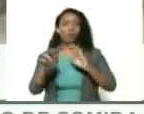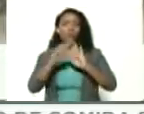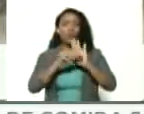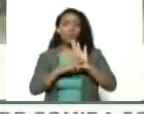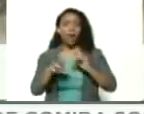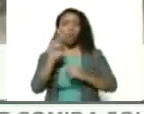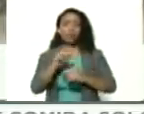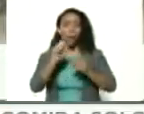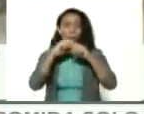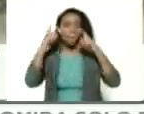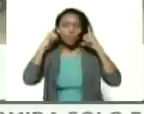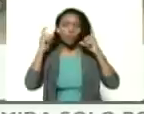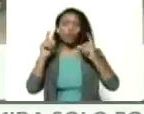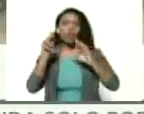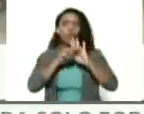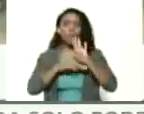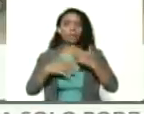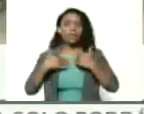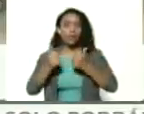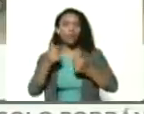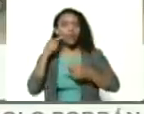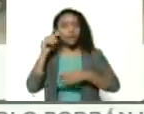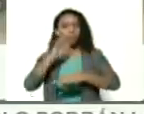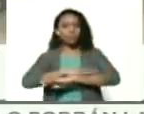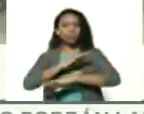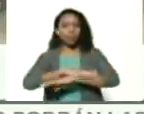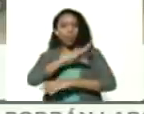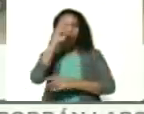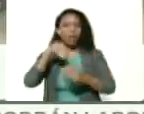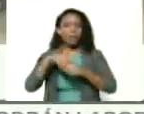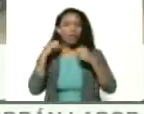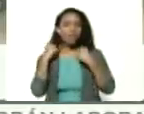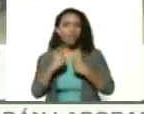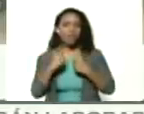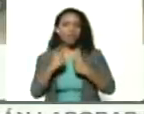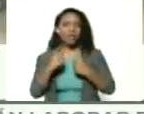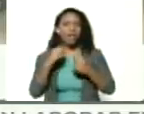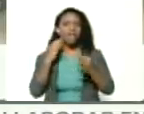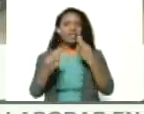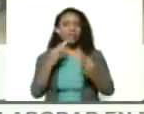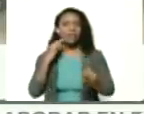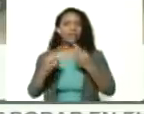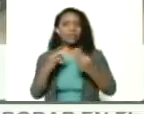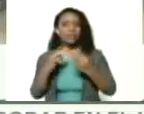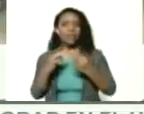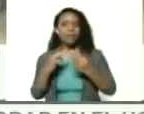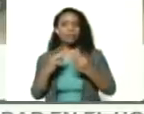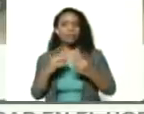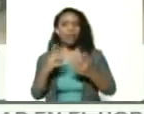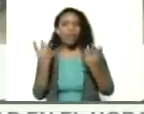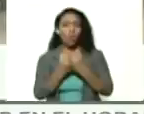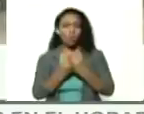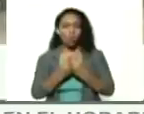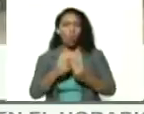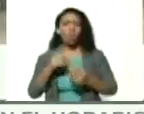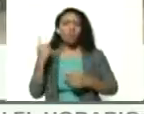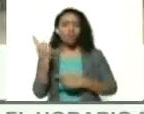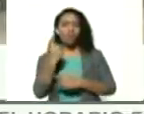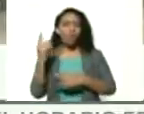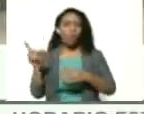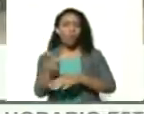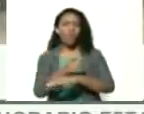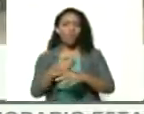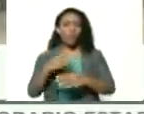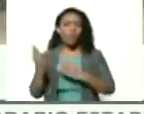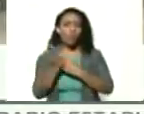el tapabocas, las medidas de bioseguridad y acatar las cuarentenas, radical cuando es radical y flexible cuando es flexible. Juntos, un solo gobierno, nos vamos